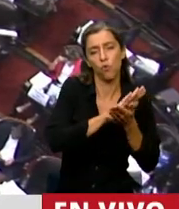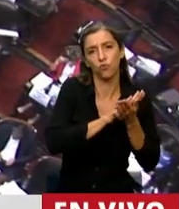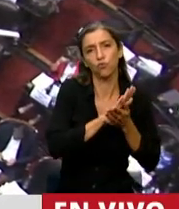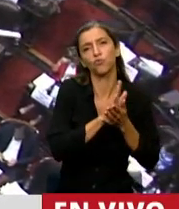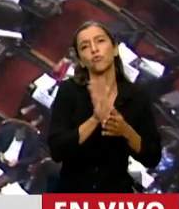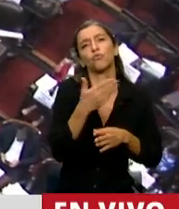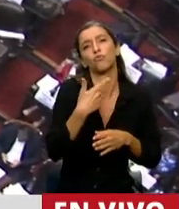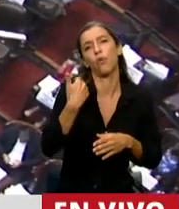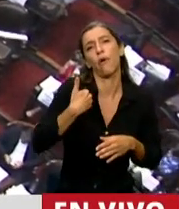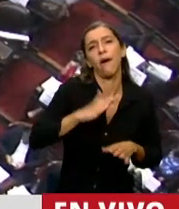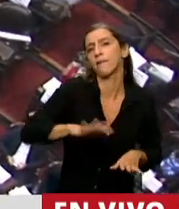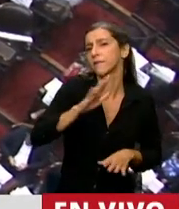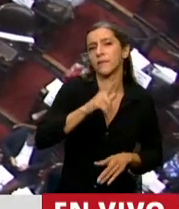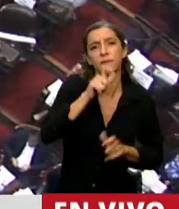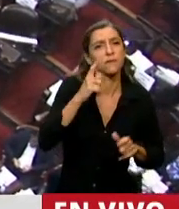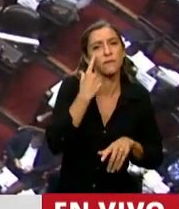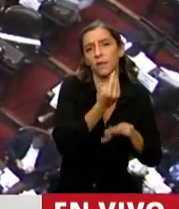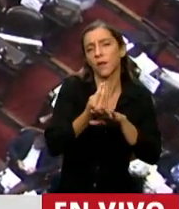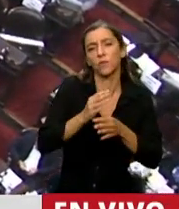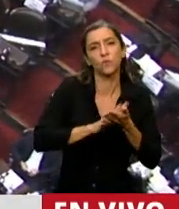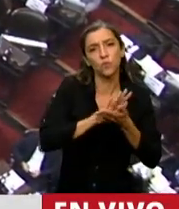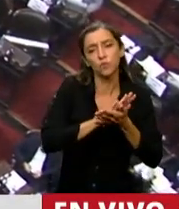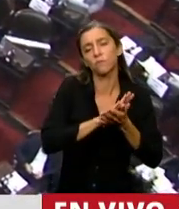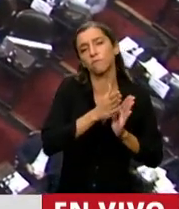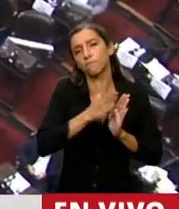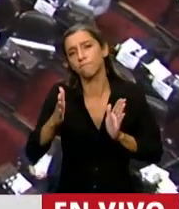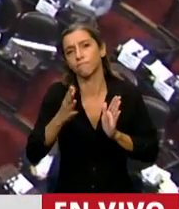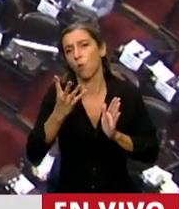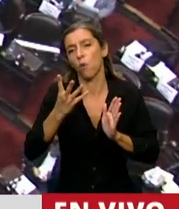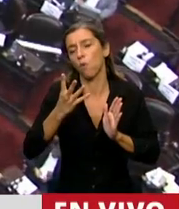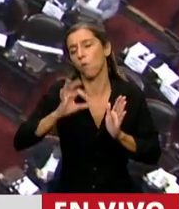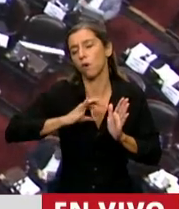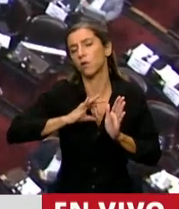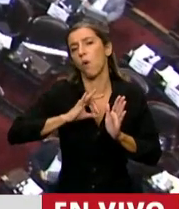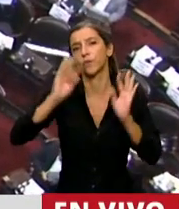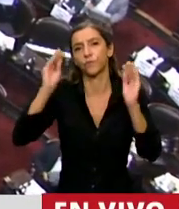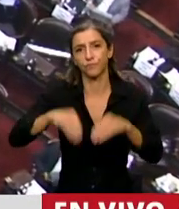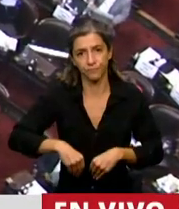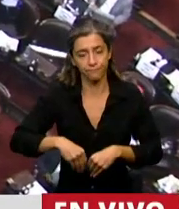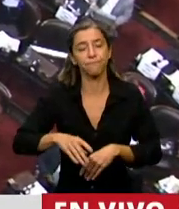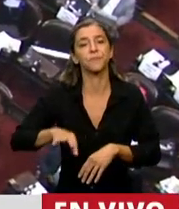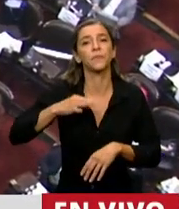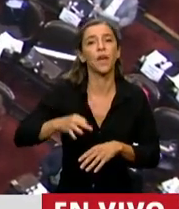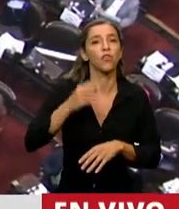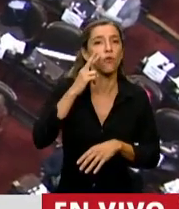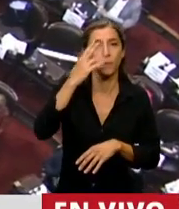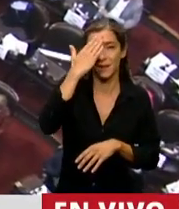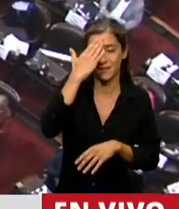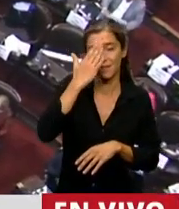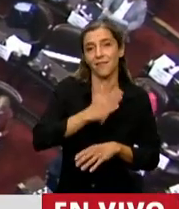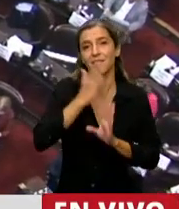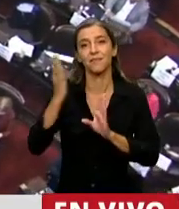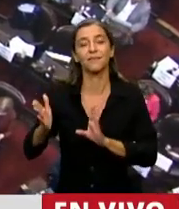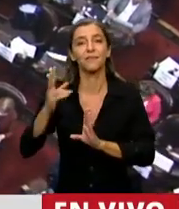las argentinas. Entre fines de 2015 y comienzos de 2018, es